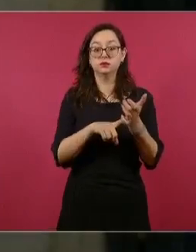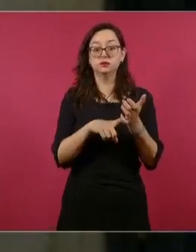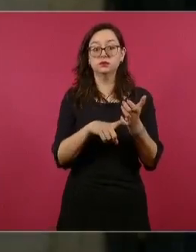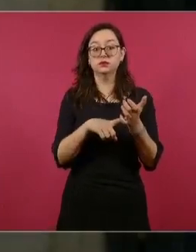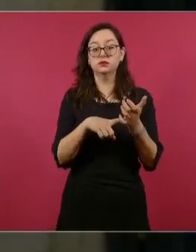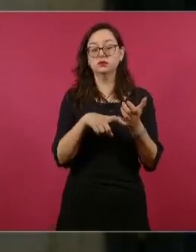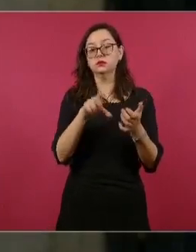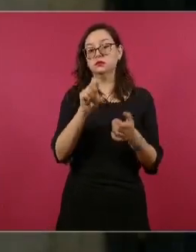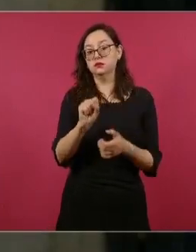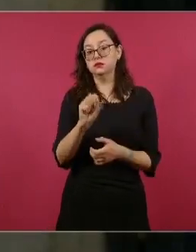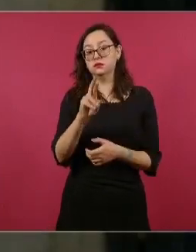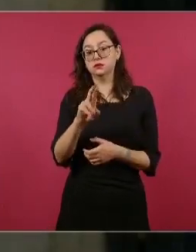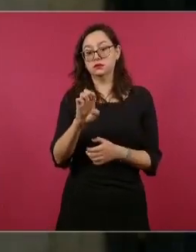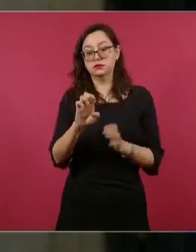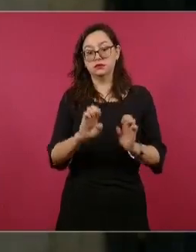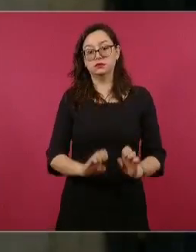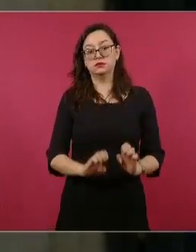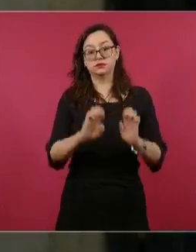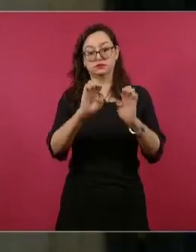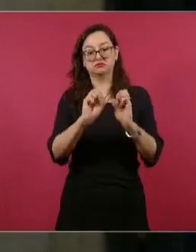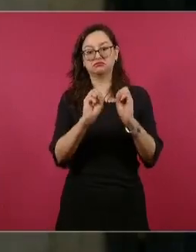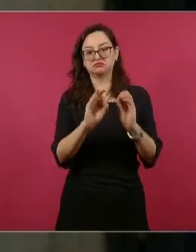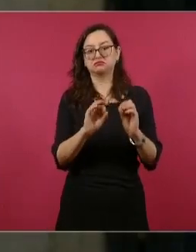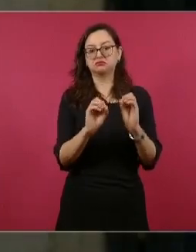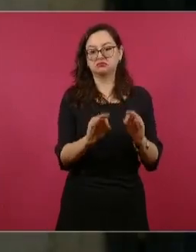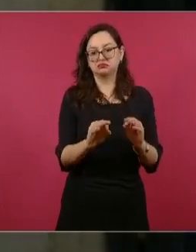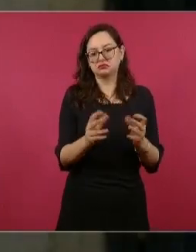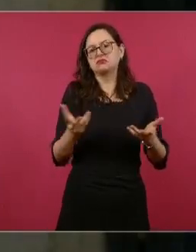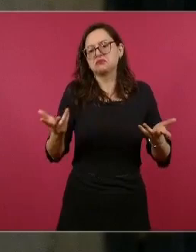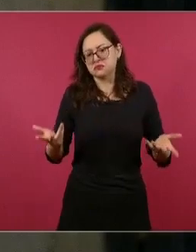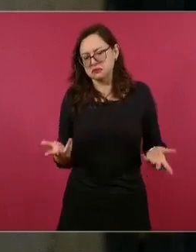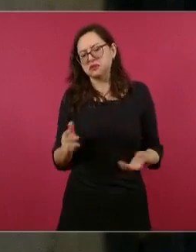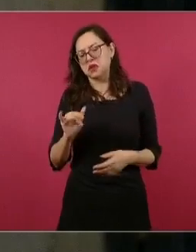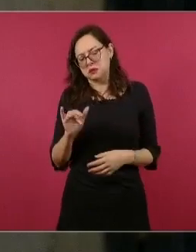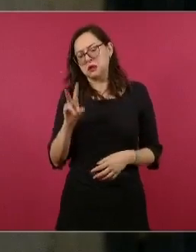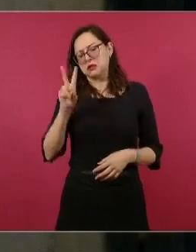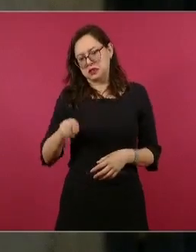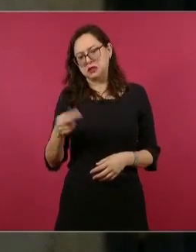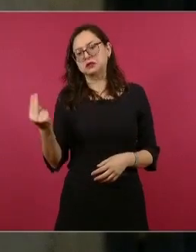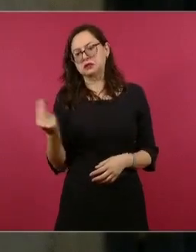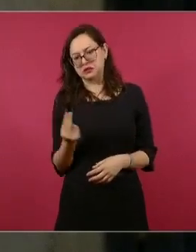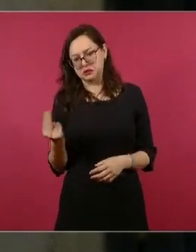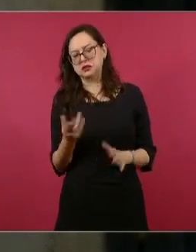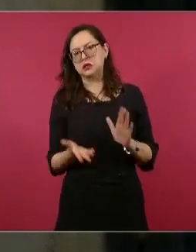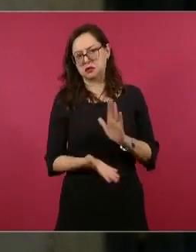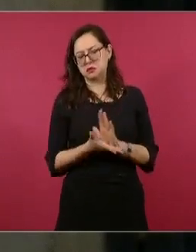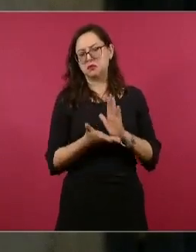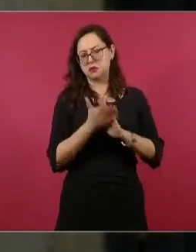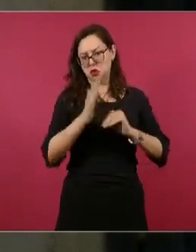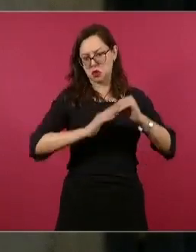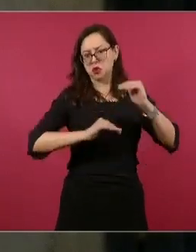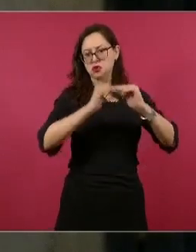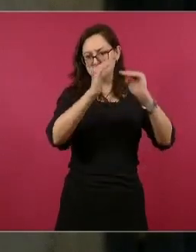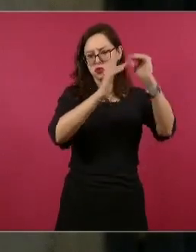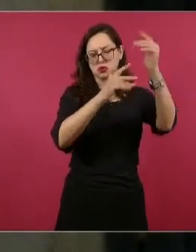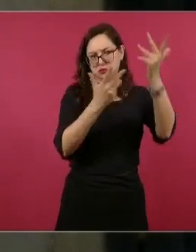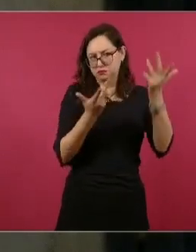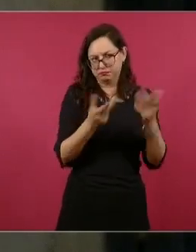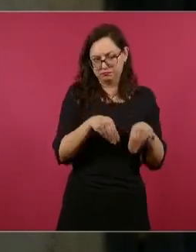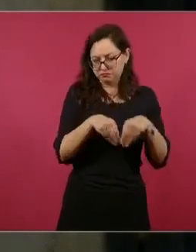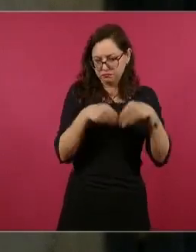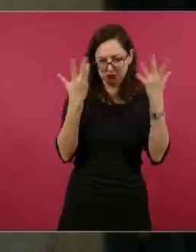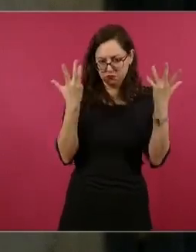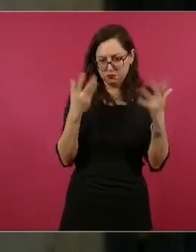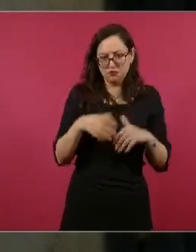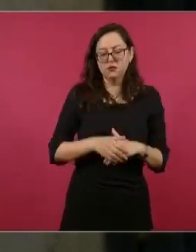Y claro, le convenía al centro, a Puerto Mágico y también a relaciones exteriores para